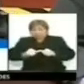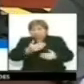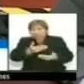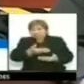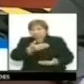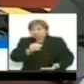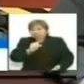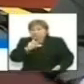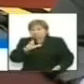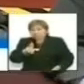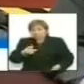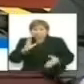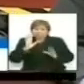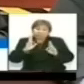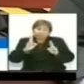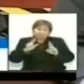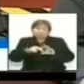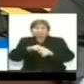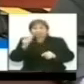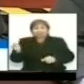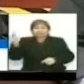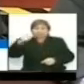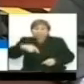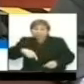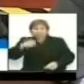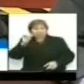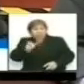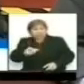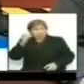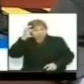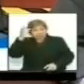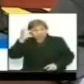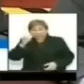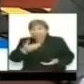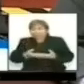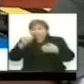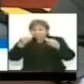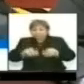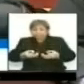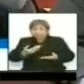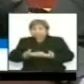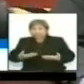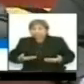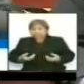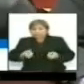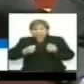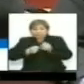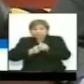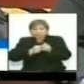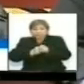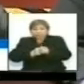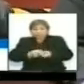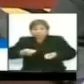señor del Solar, ojalá renuncie, venga otra persona que tenga mayores capacidades, convicciones y sobre todo fortaleza